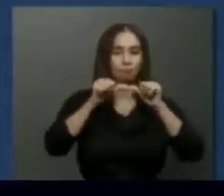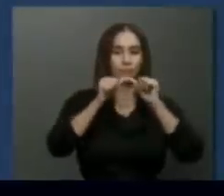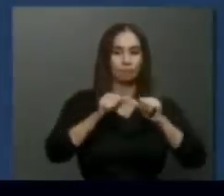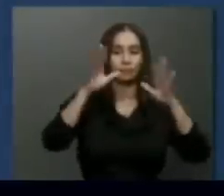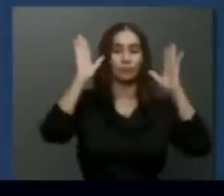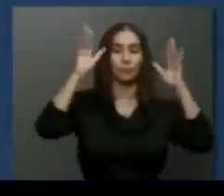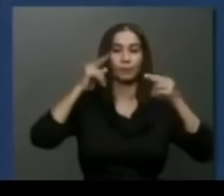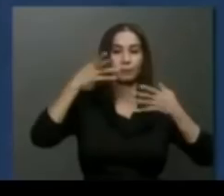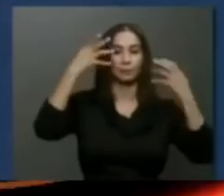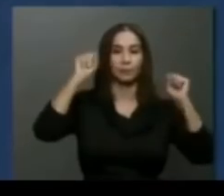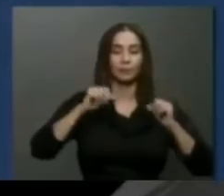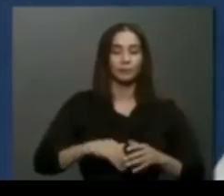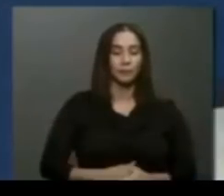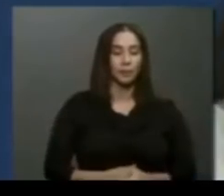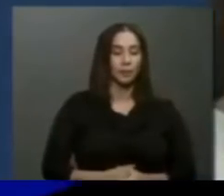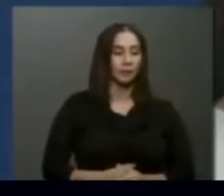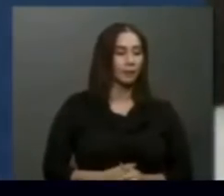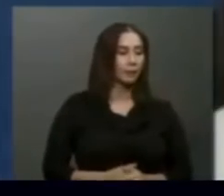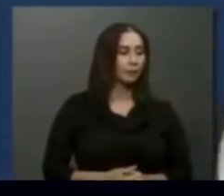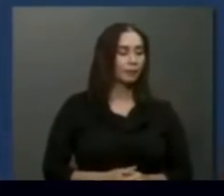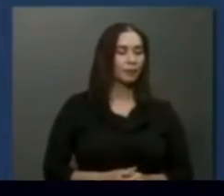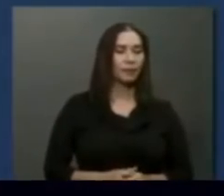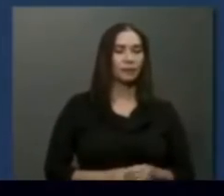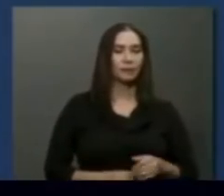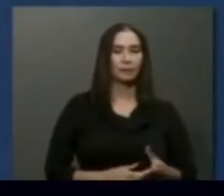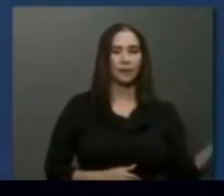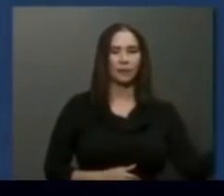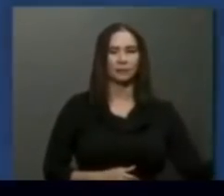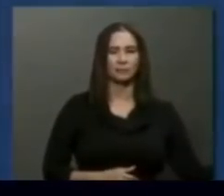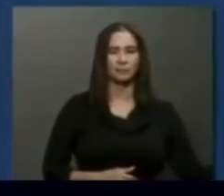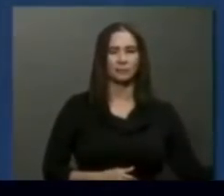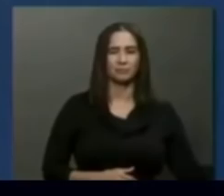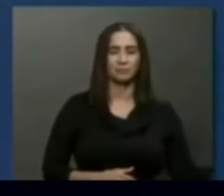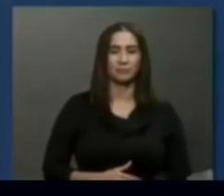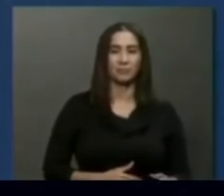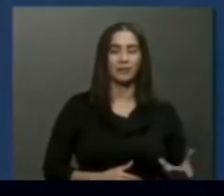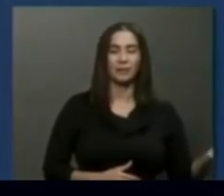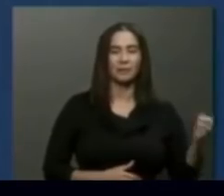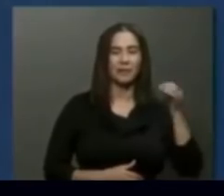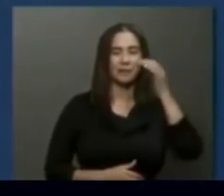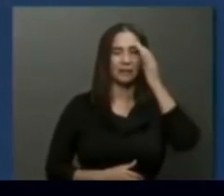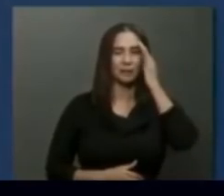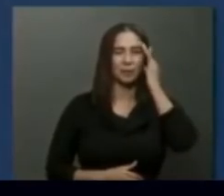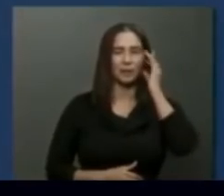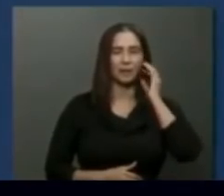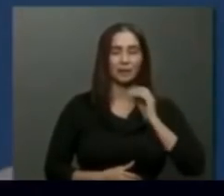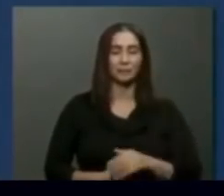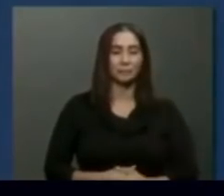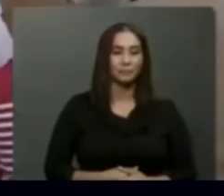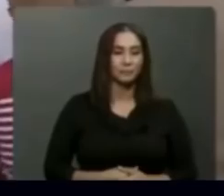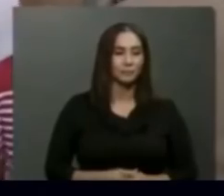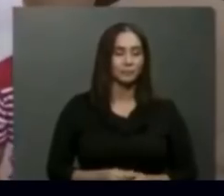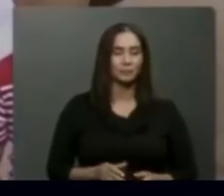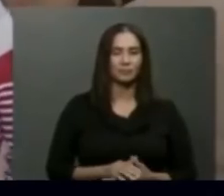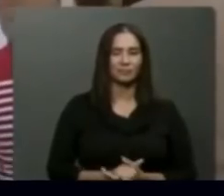del excelentísimo señor presidente constitucional de la República, Luis Abinader, y le invitamos por favor a que permanezca con nosotros